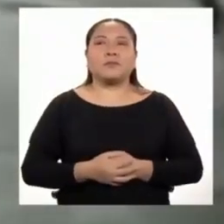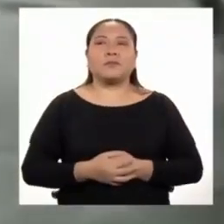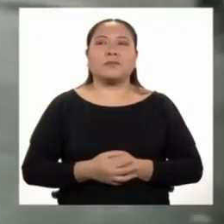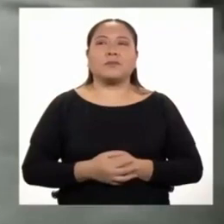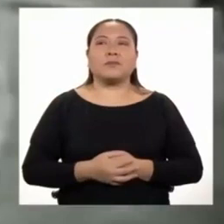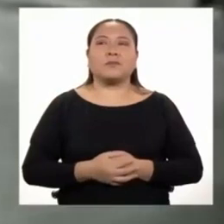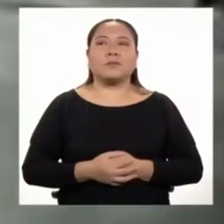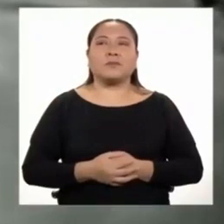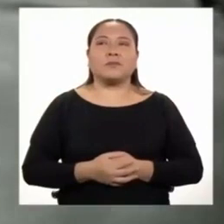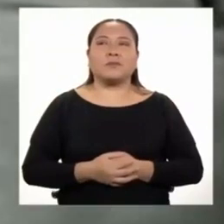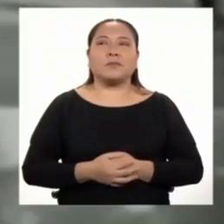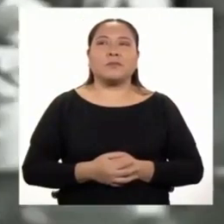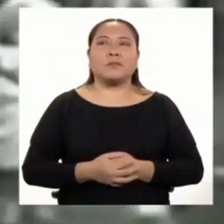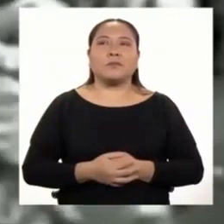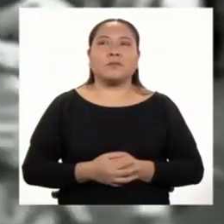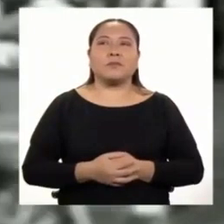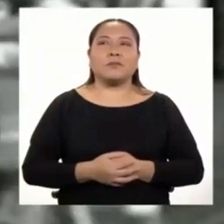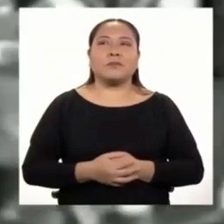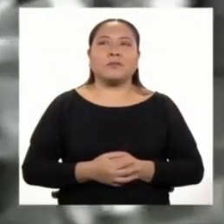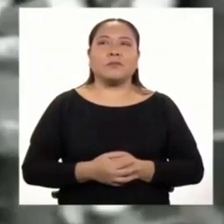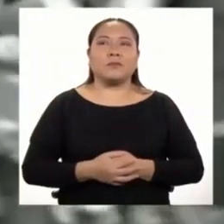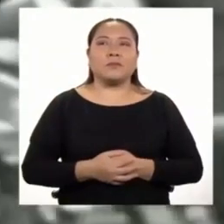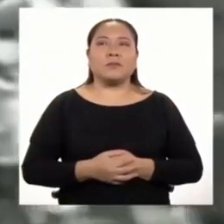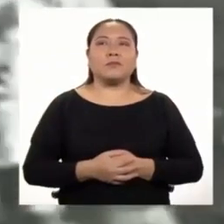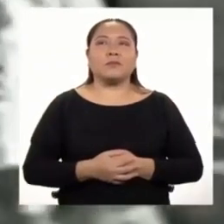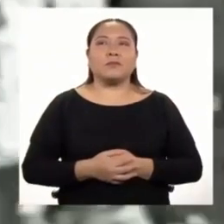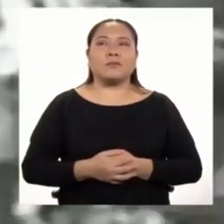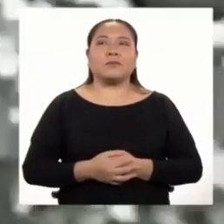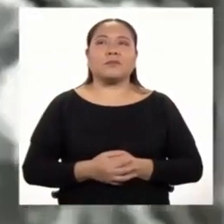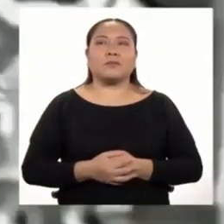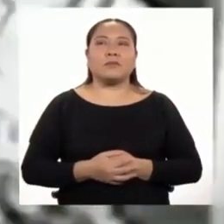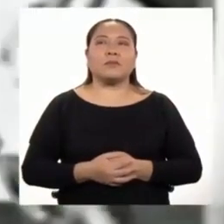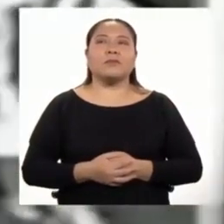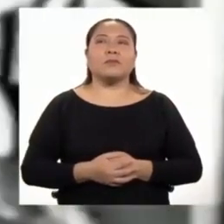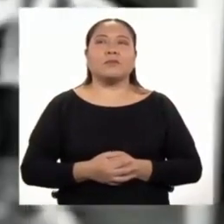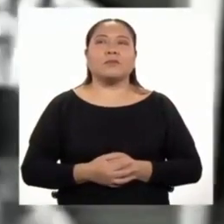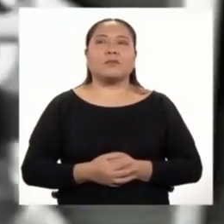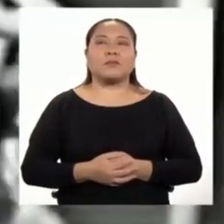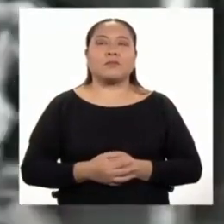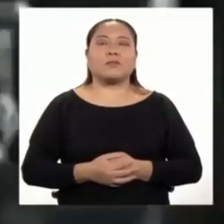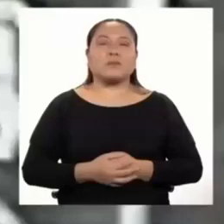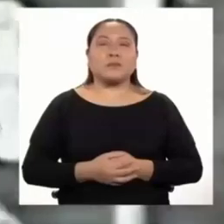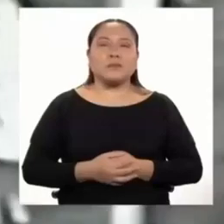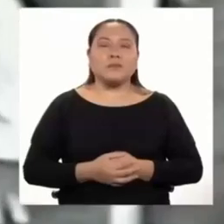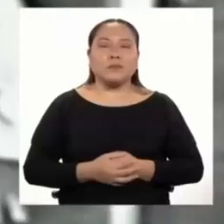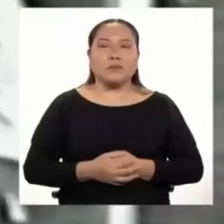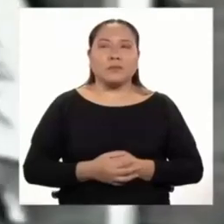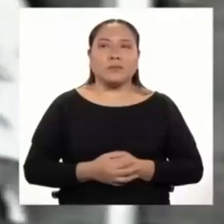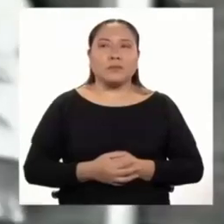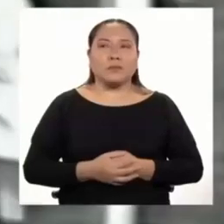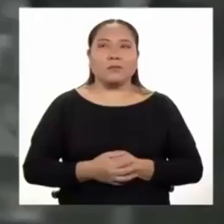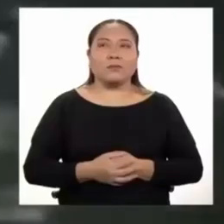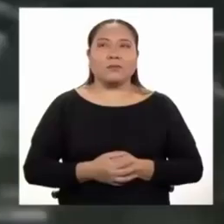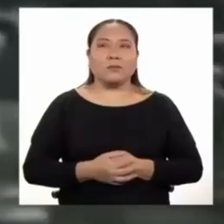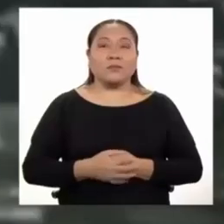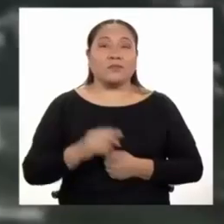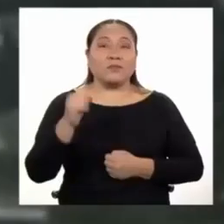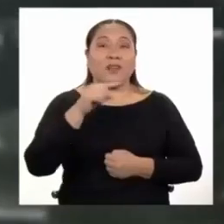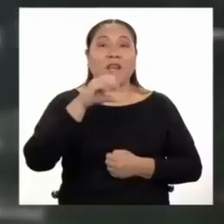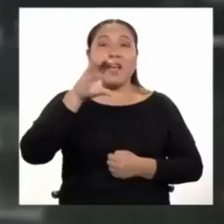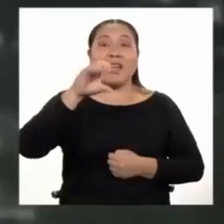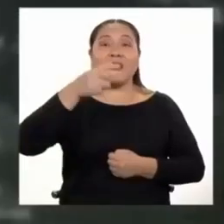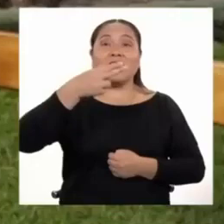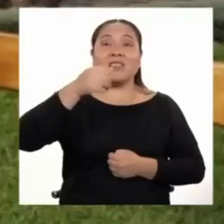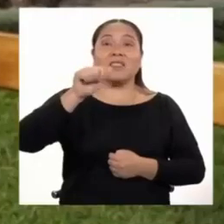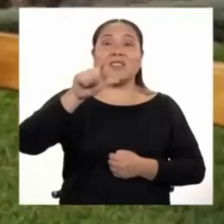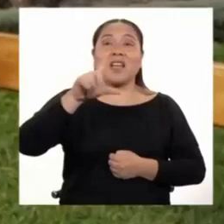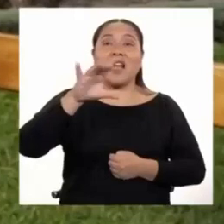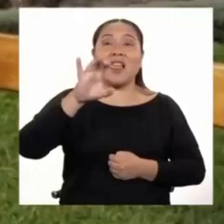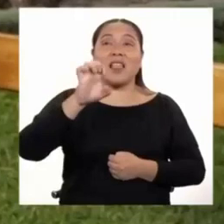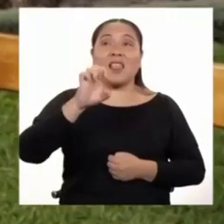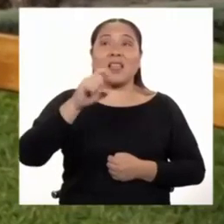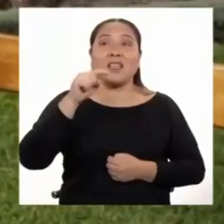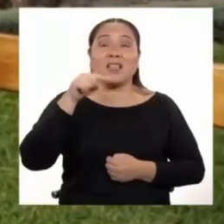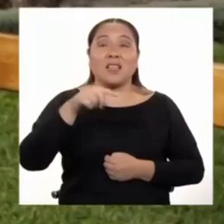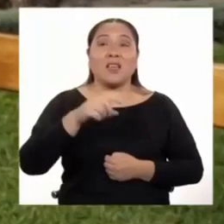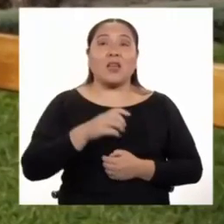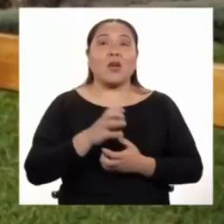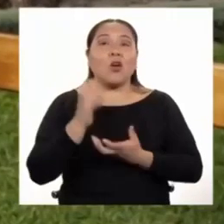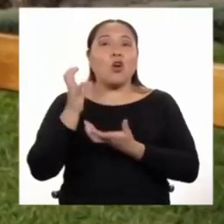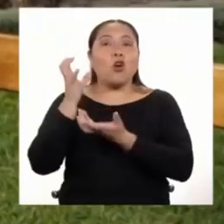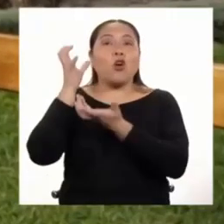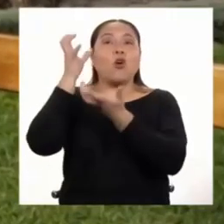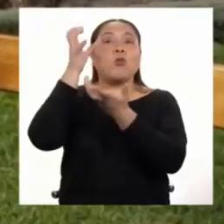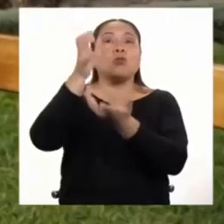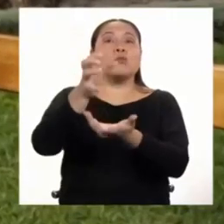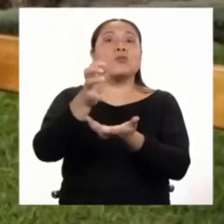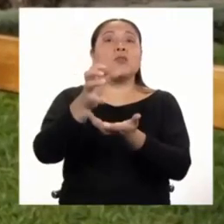¡gol del equipo peruano! Chale, en impecable entrada. Ese era Chale. Era épocas en que la Copa Libertadores de América los equipos